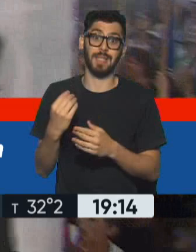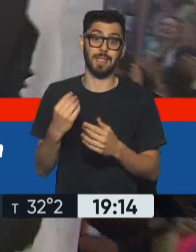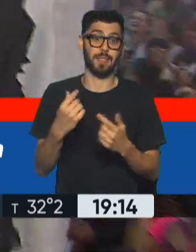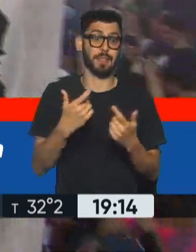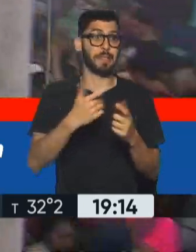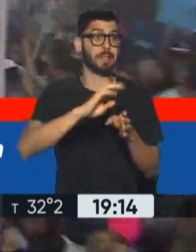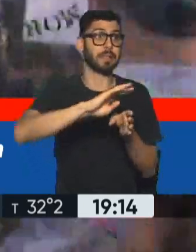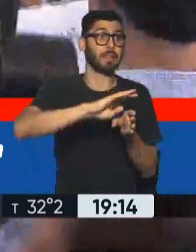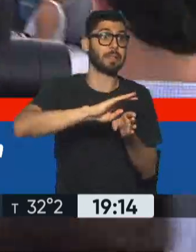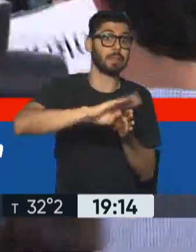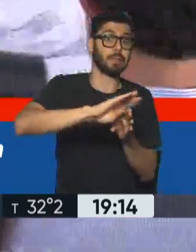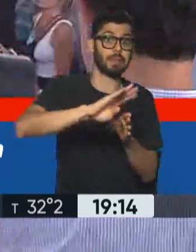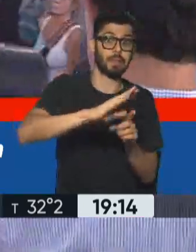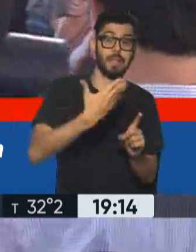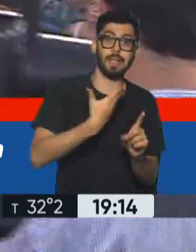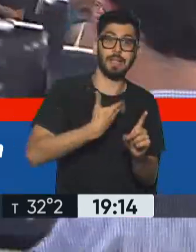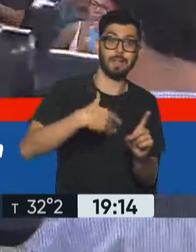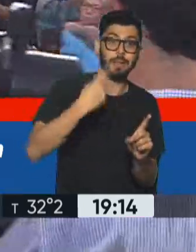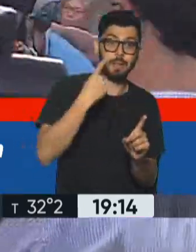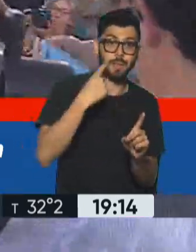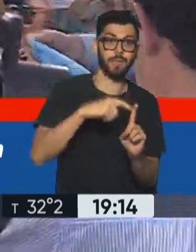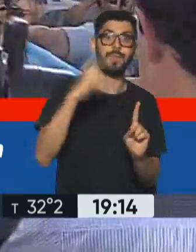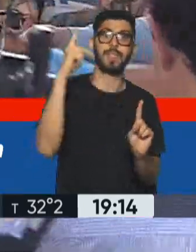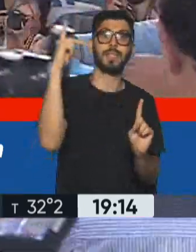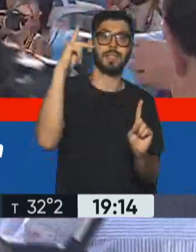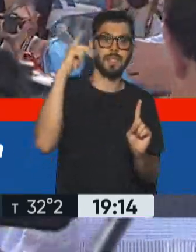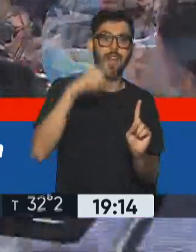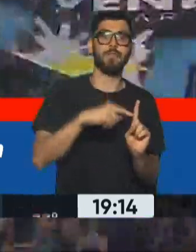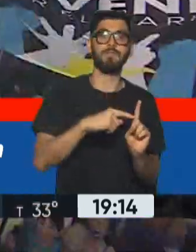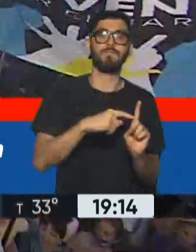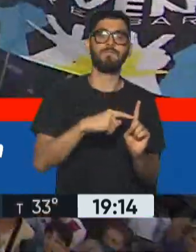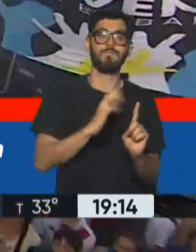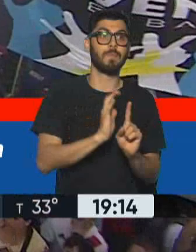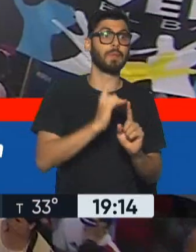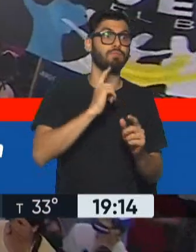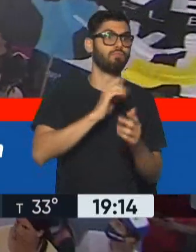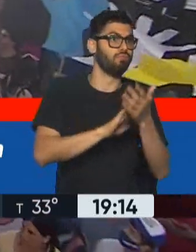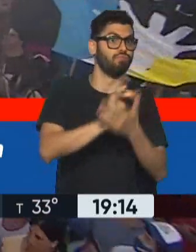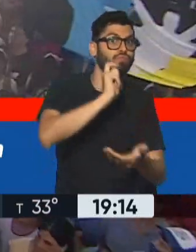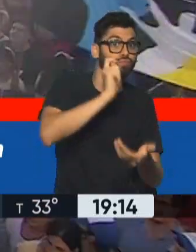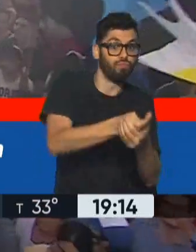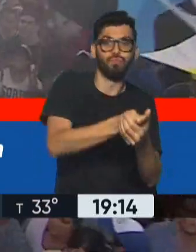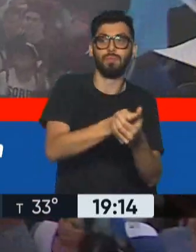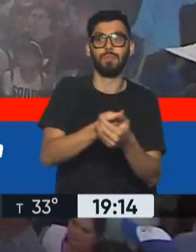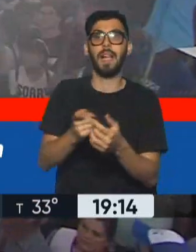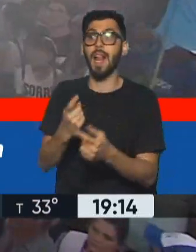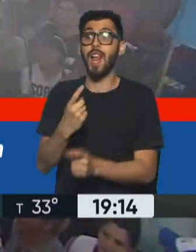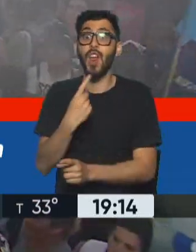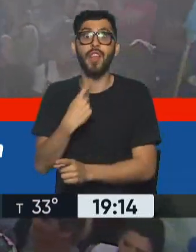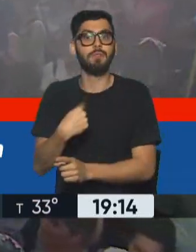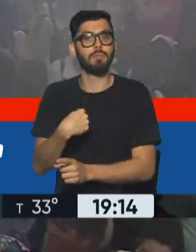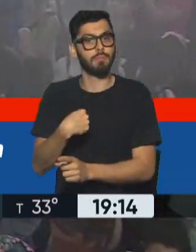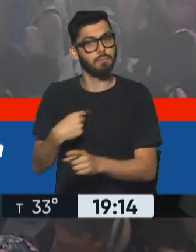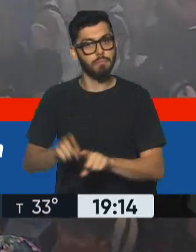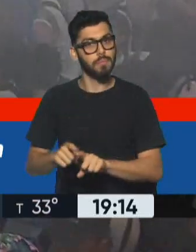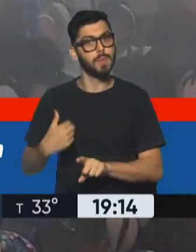Fondo Monetario Internacional, donde Néstor Kirchner pudo pagar. Bueno, él manifestaba, yo también recibí